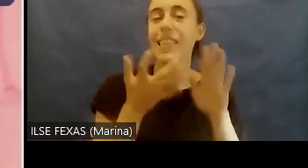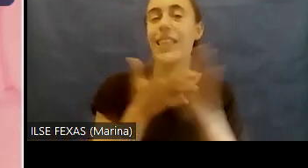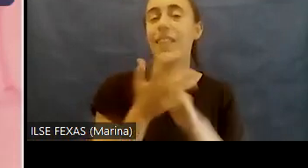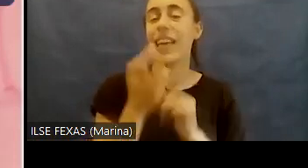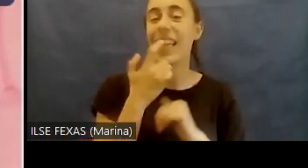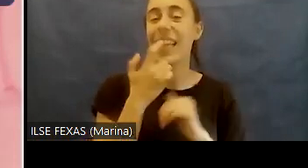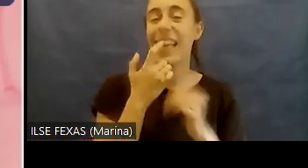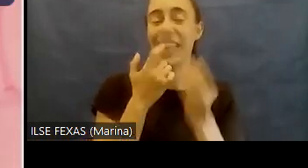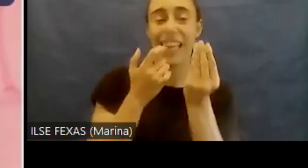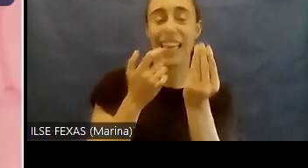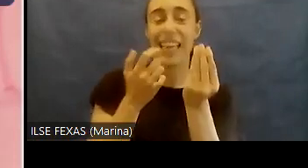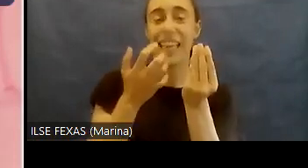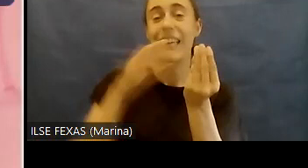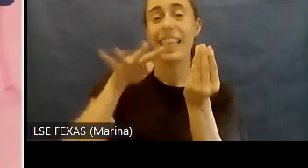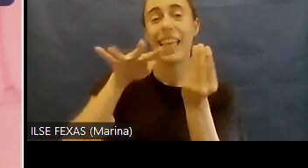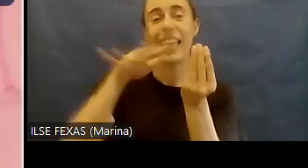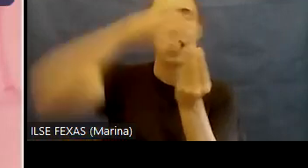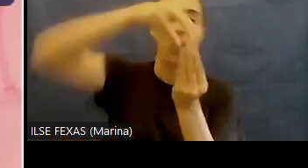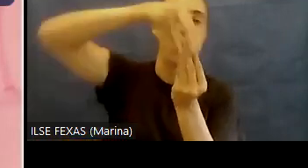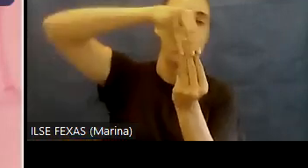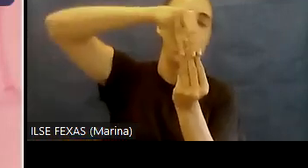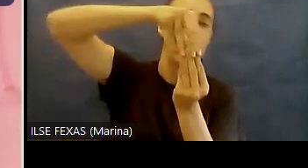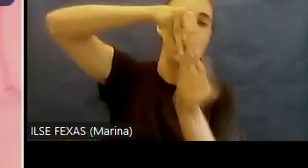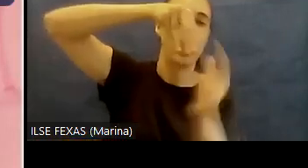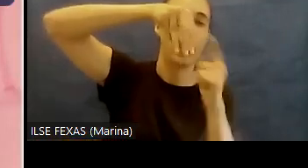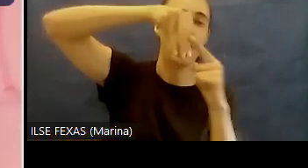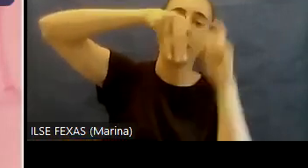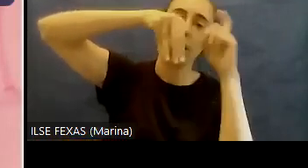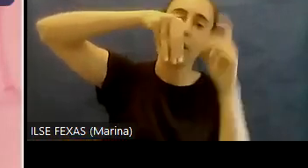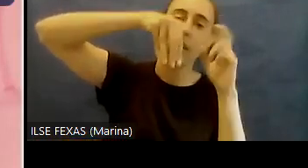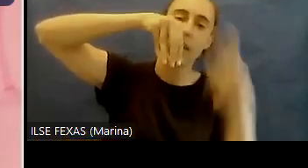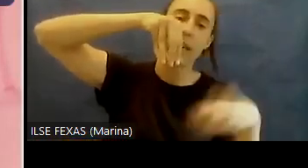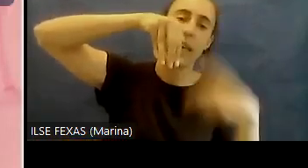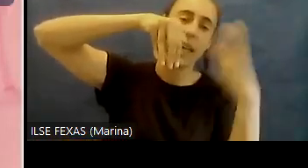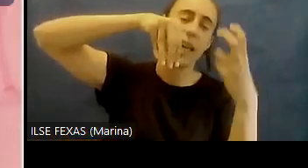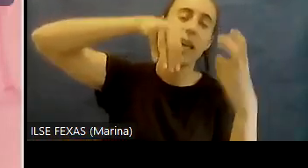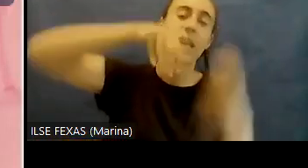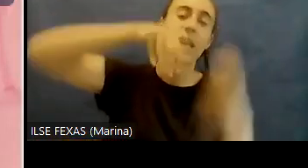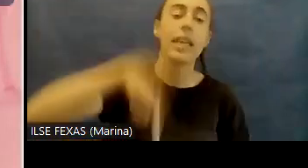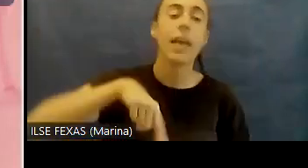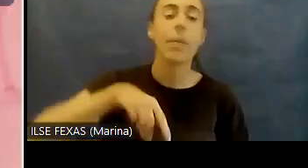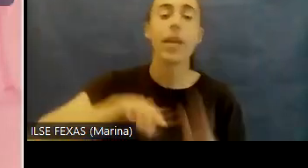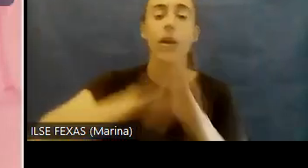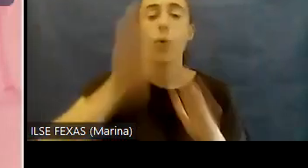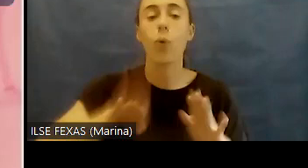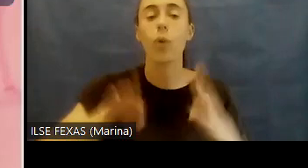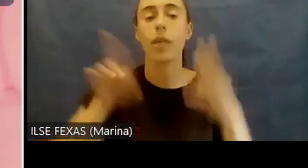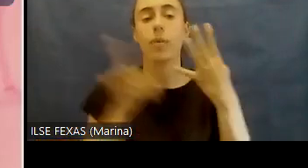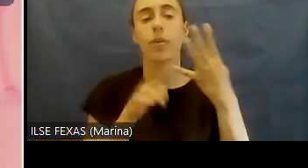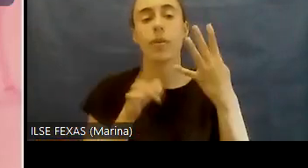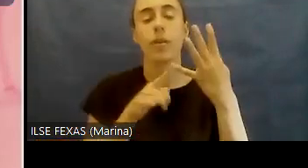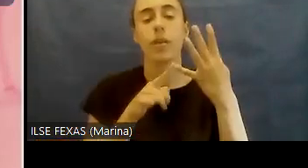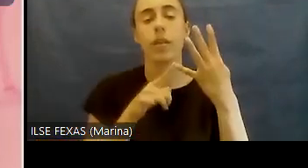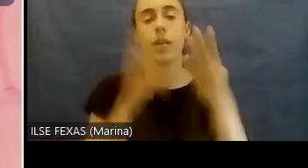dentaria. Y como veis, hay finalmente aquí abajo un estudio en